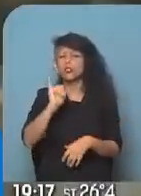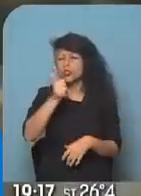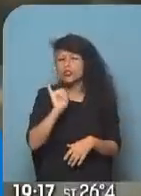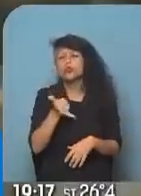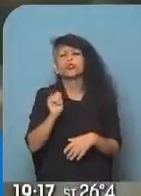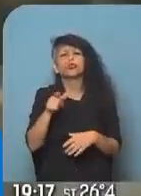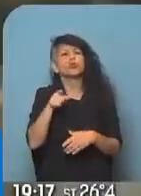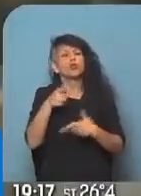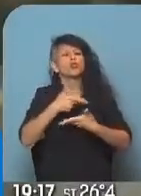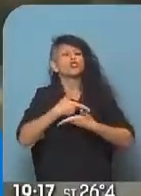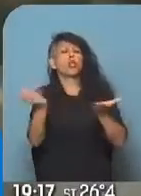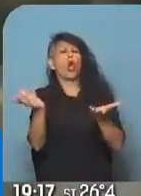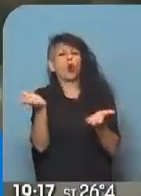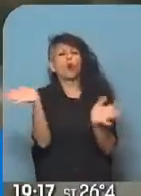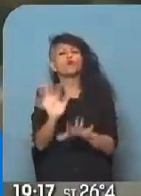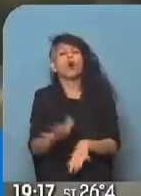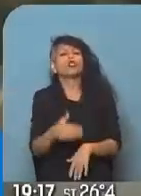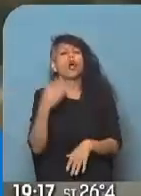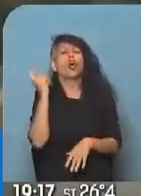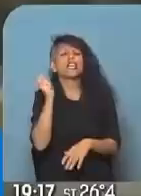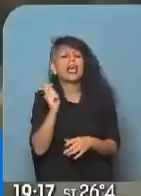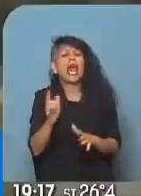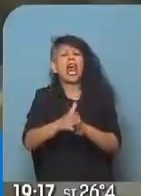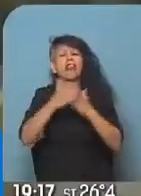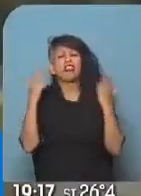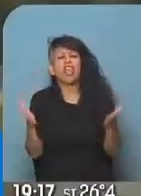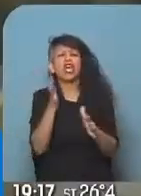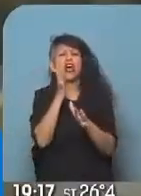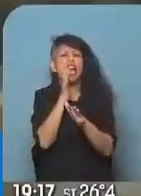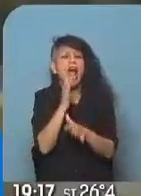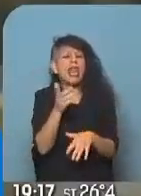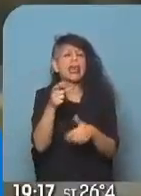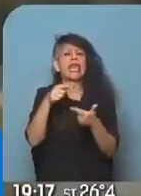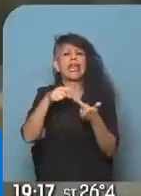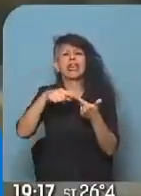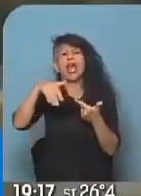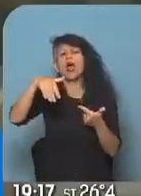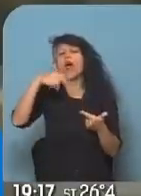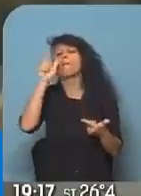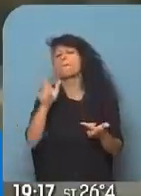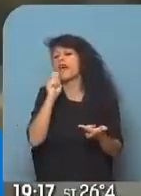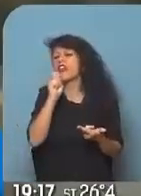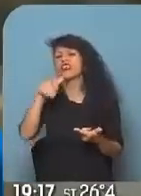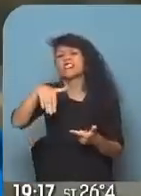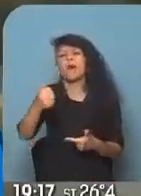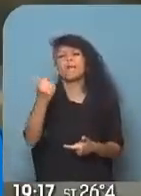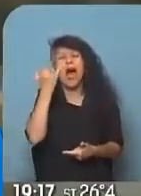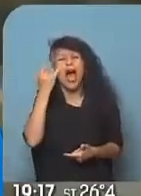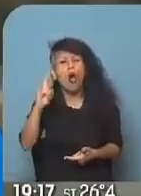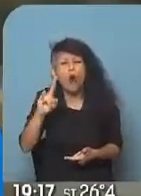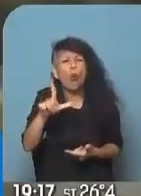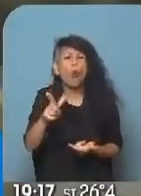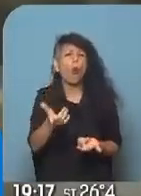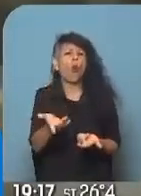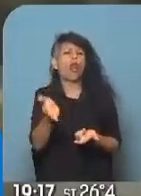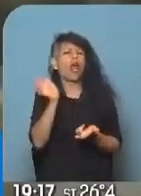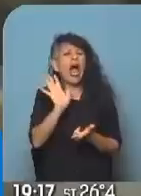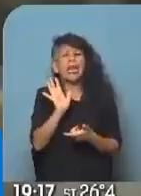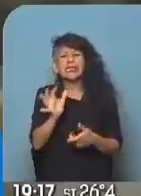Clarín, Obay, mi colega Majul, América, que hace más de un año que van preso Hugo,